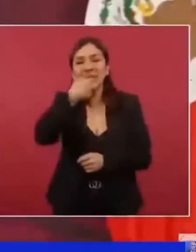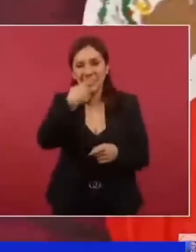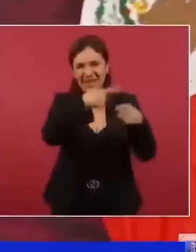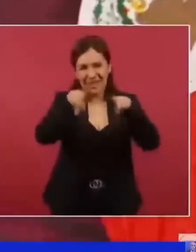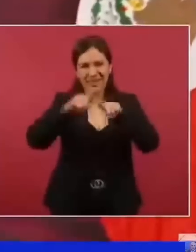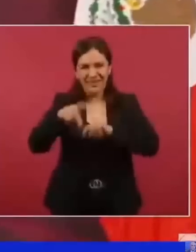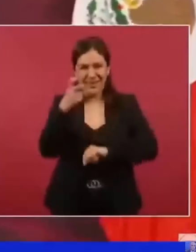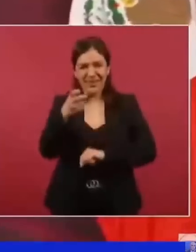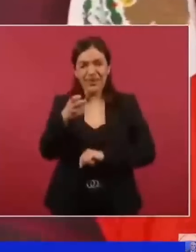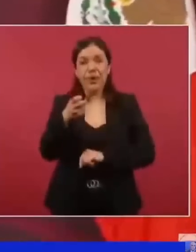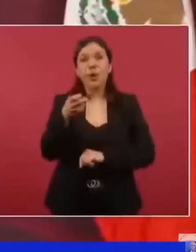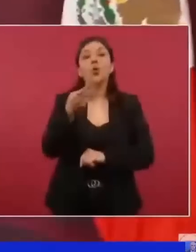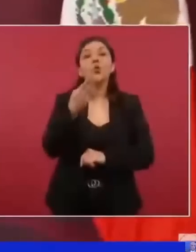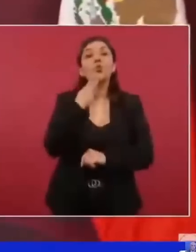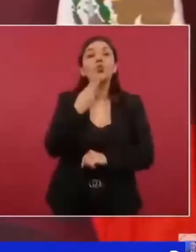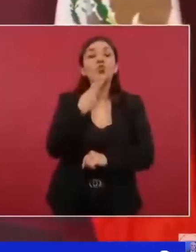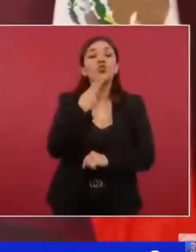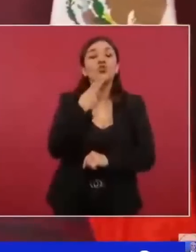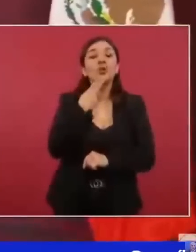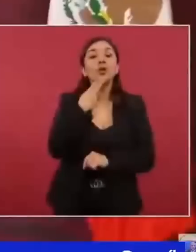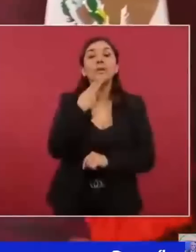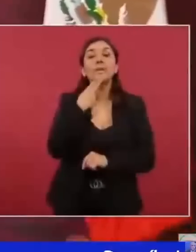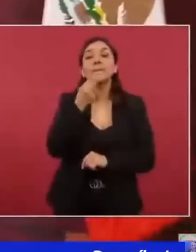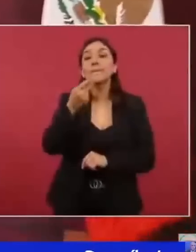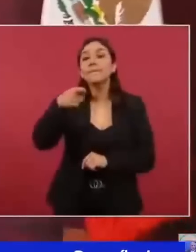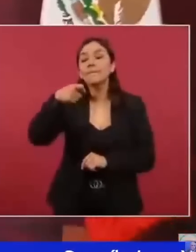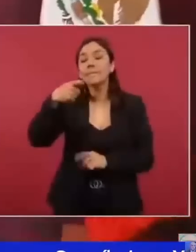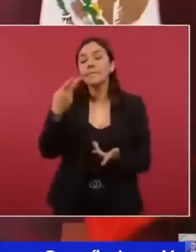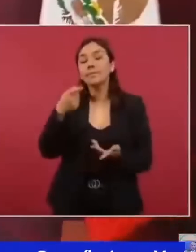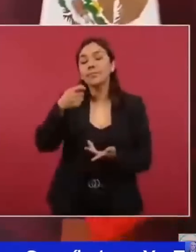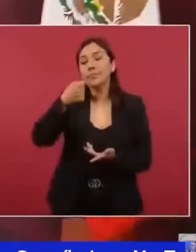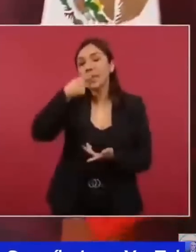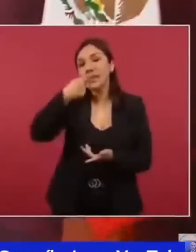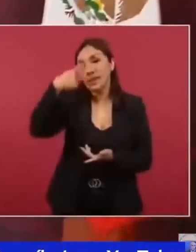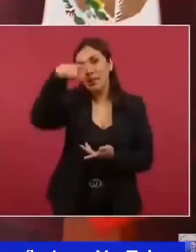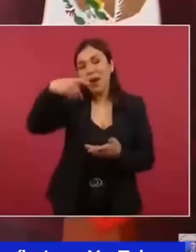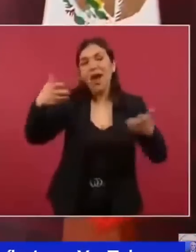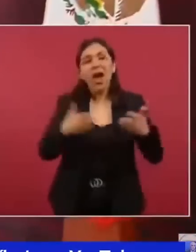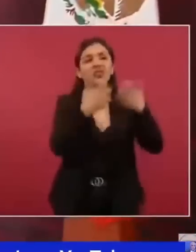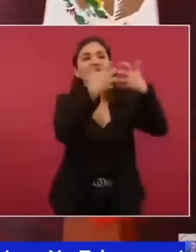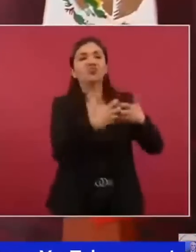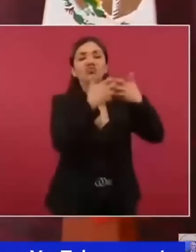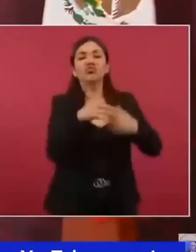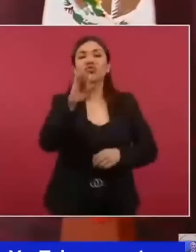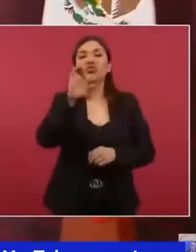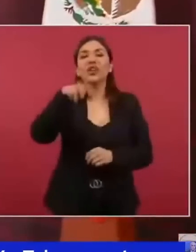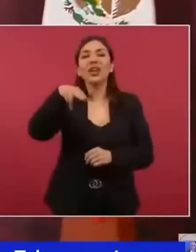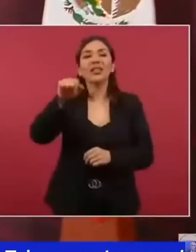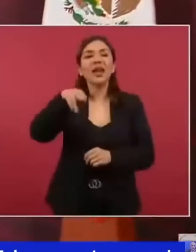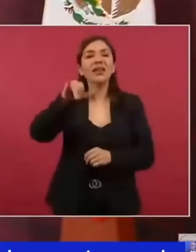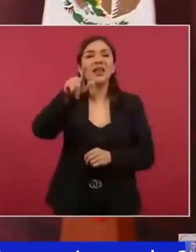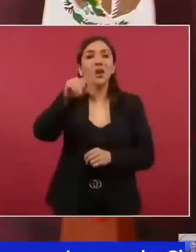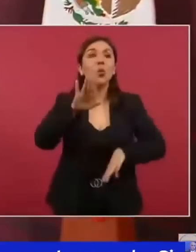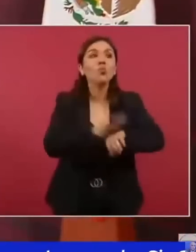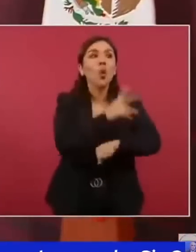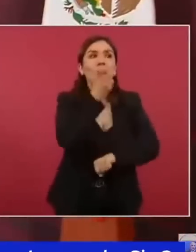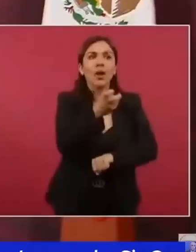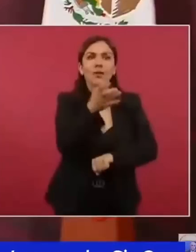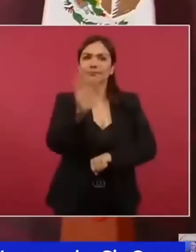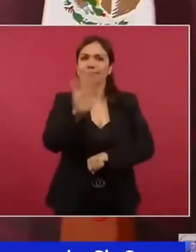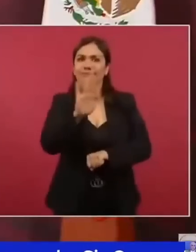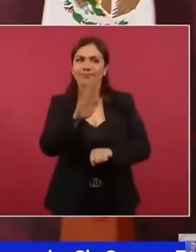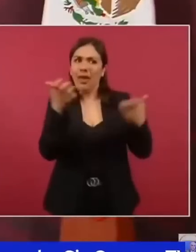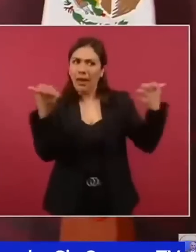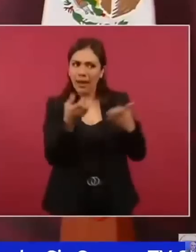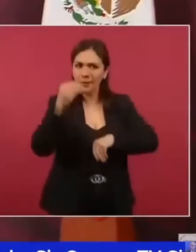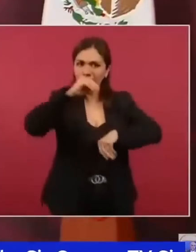que se usaban para hacer el fentanilo, y por eso se puso orden, porque con esos